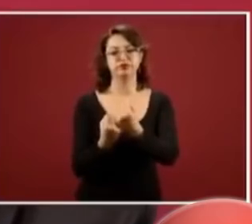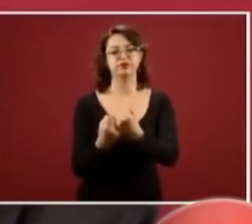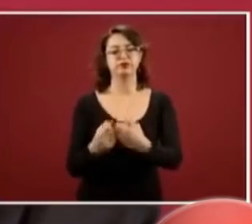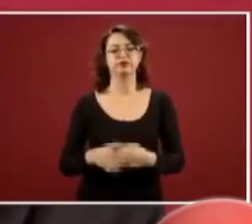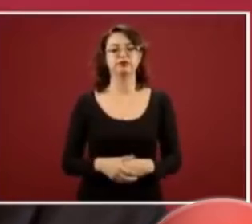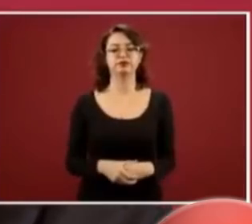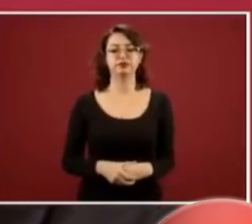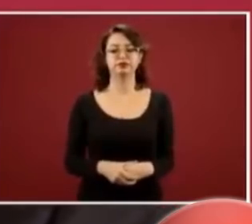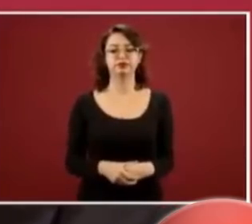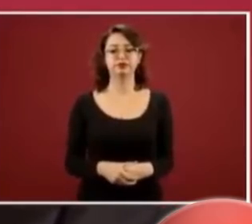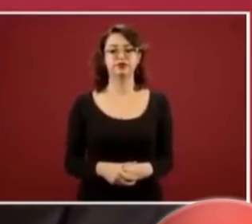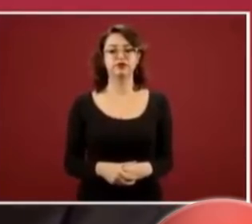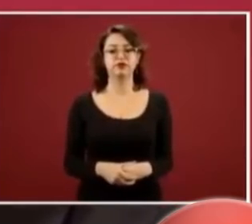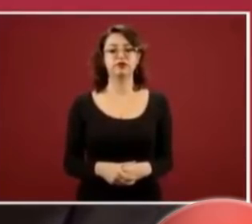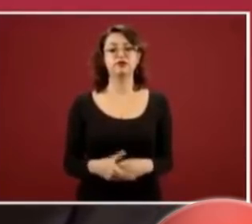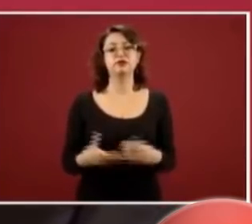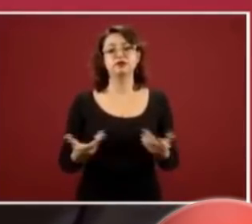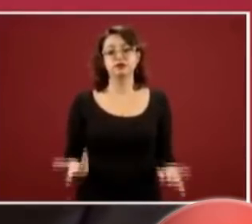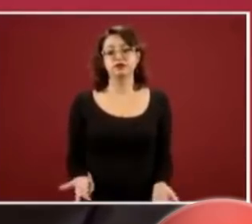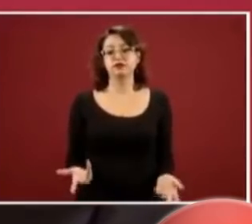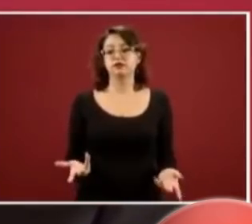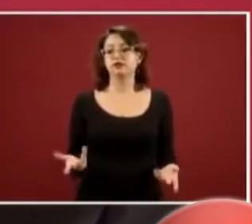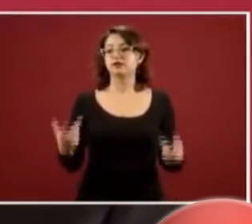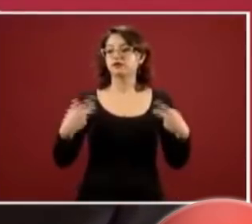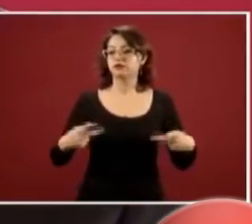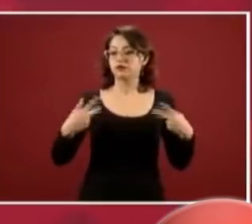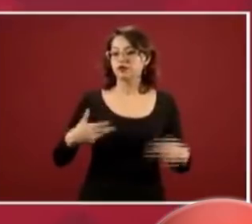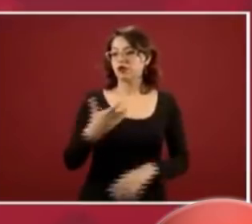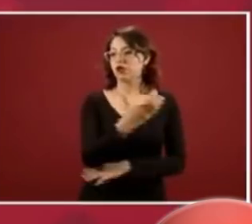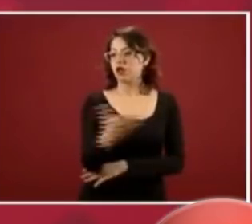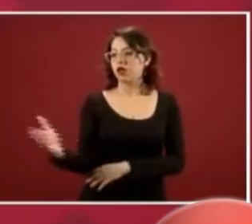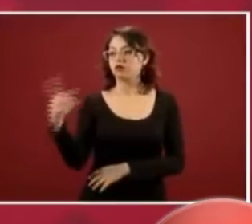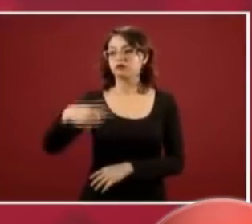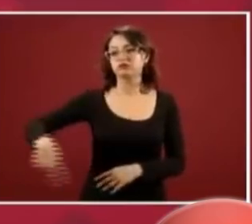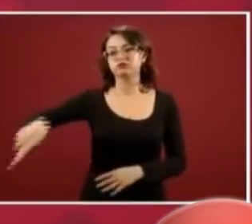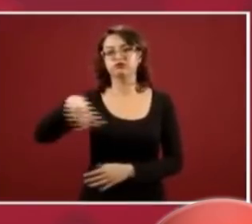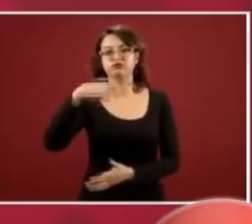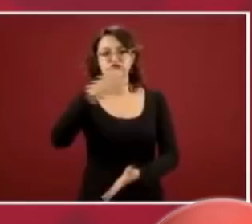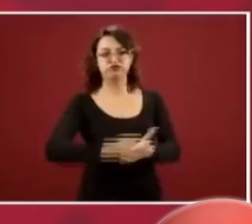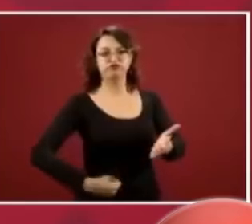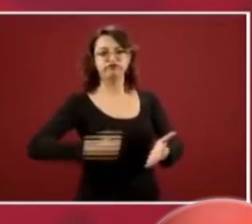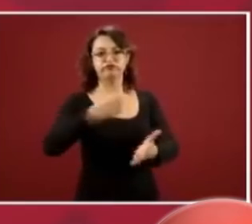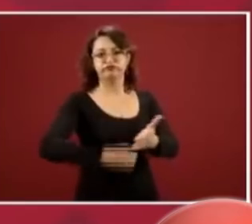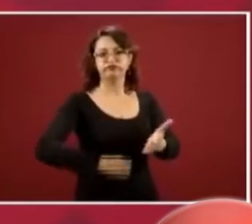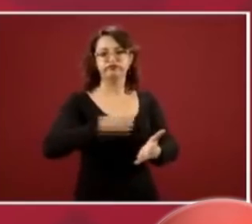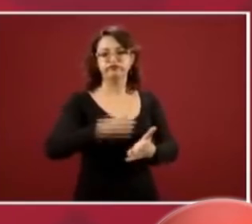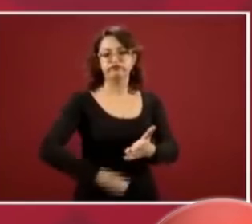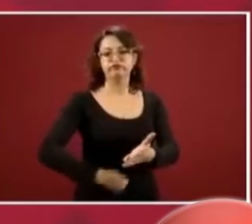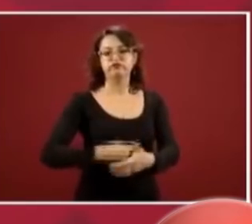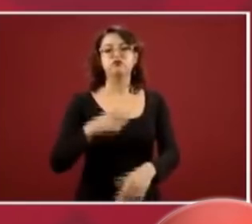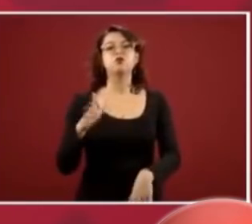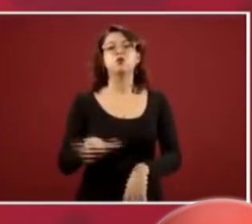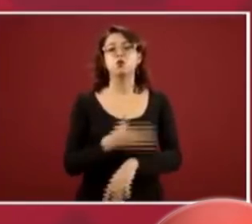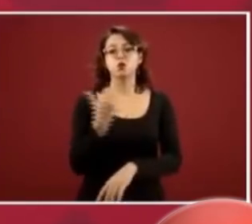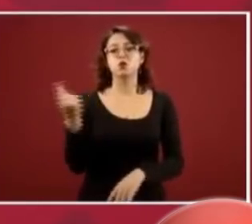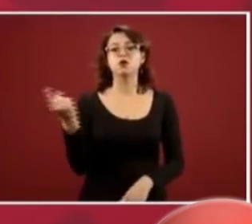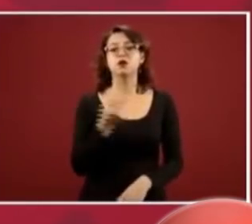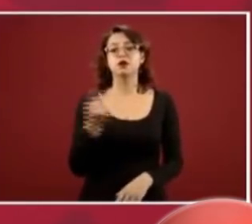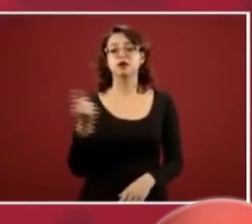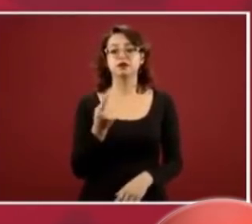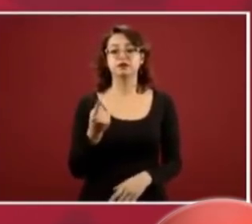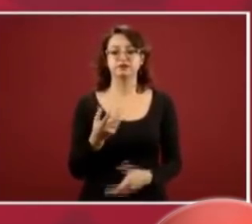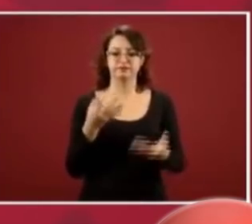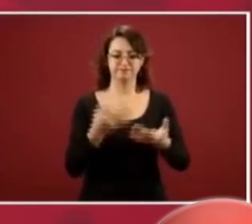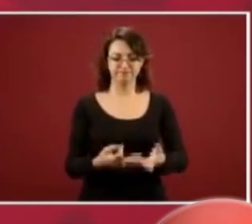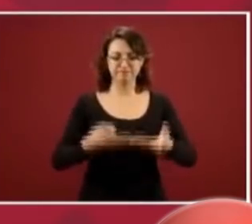Era la demanda de los campesinos, la demanda de la